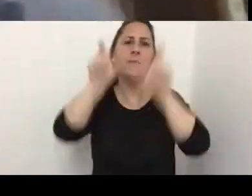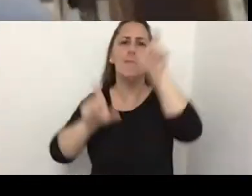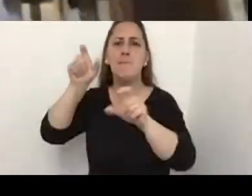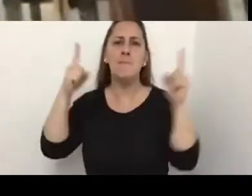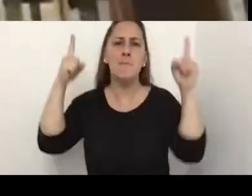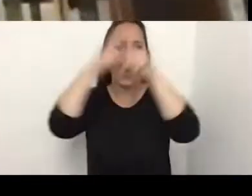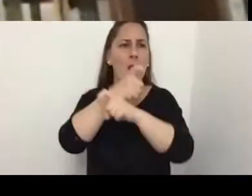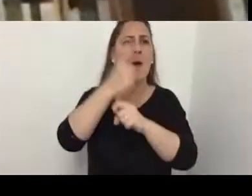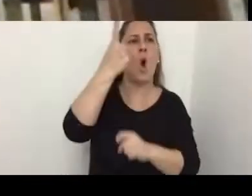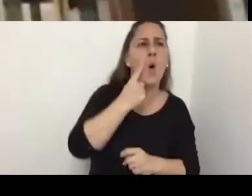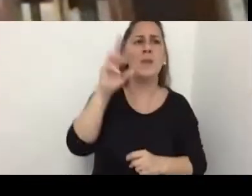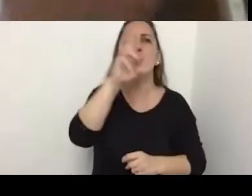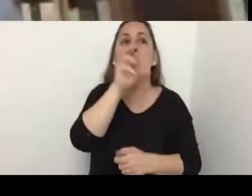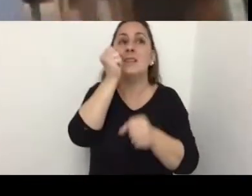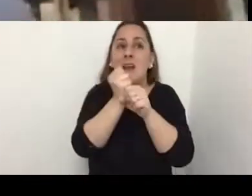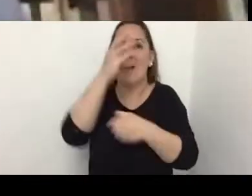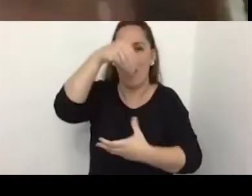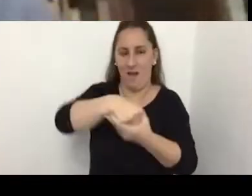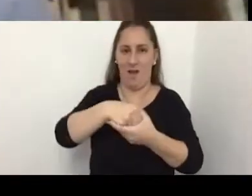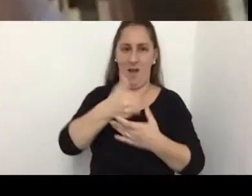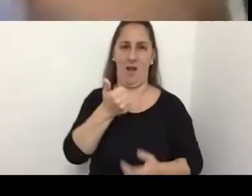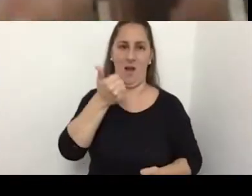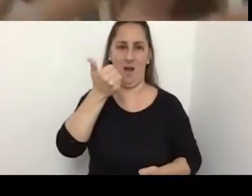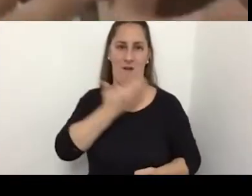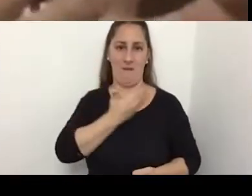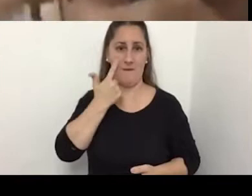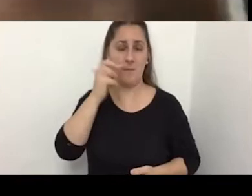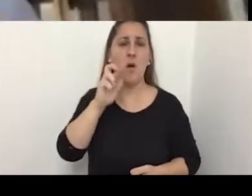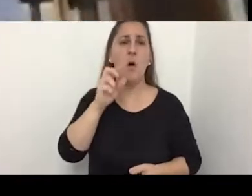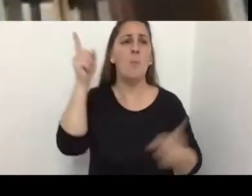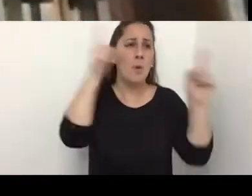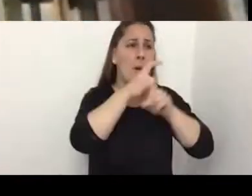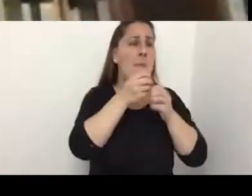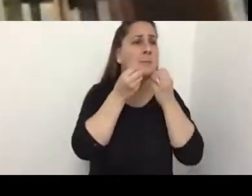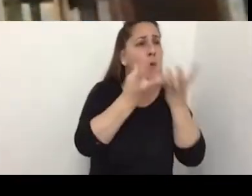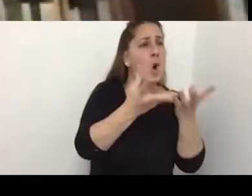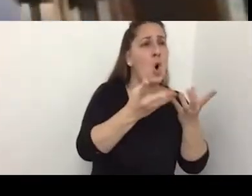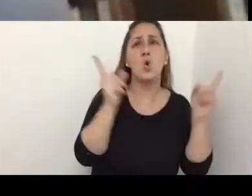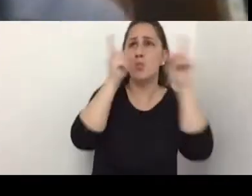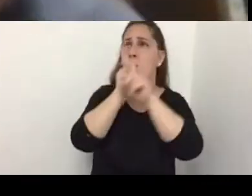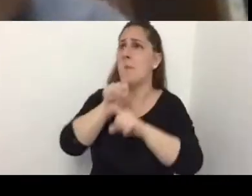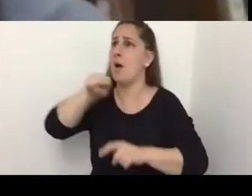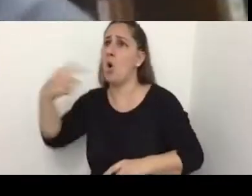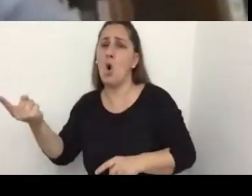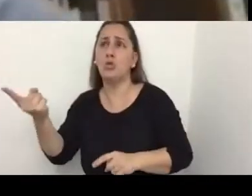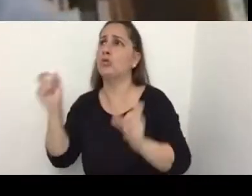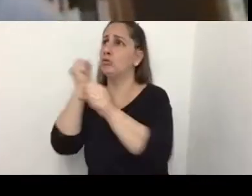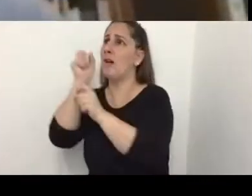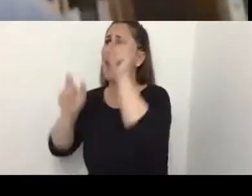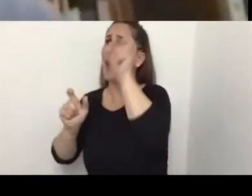AEFIP, que no sé si son mejores o peores que otros trabajadores, pero sí sé que son